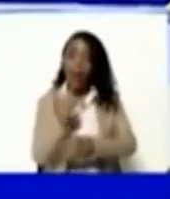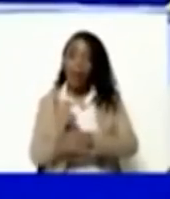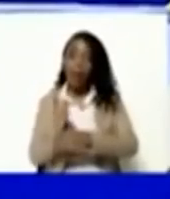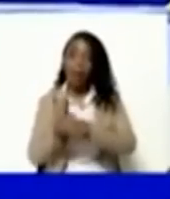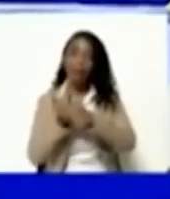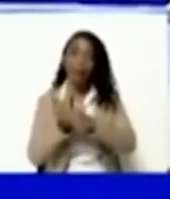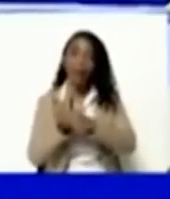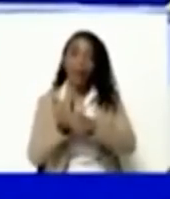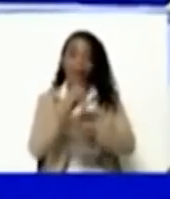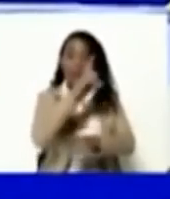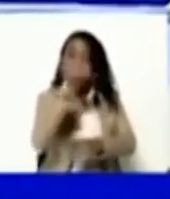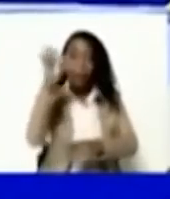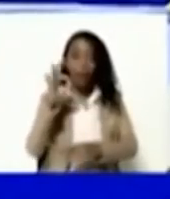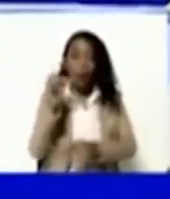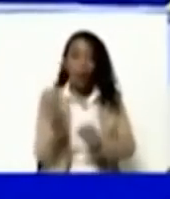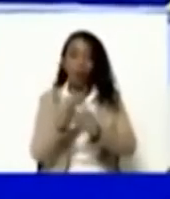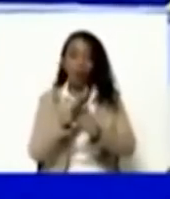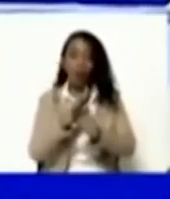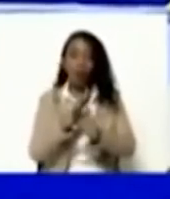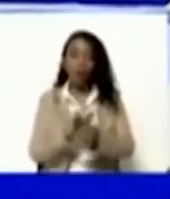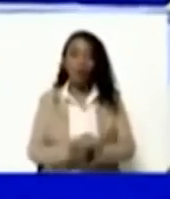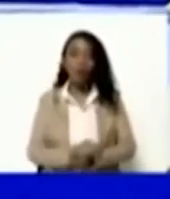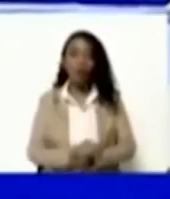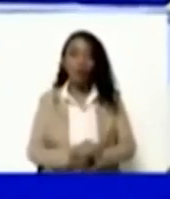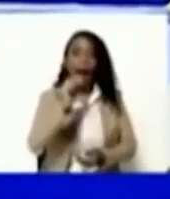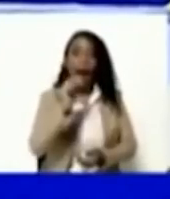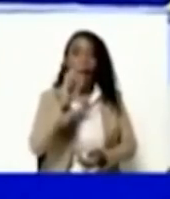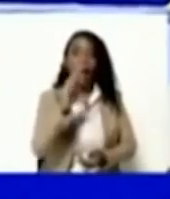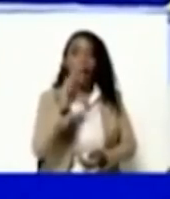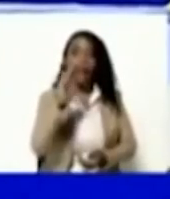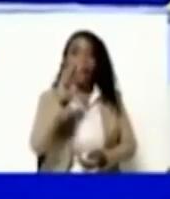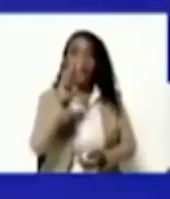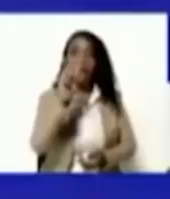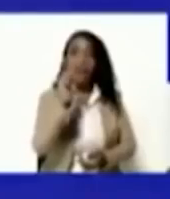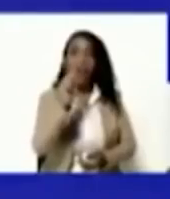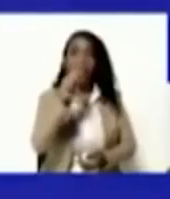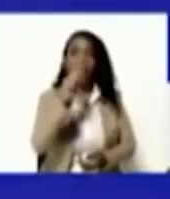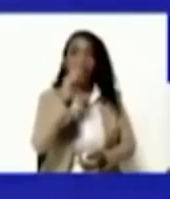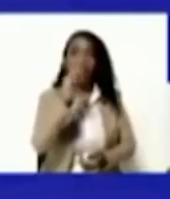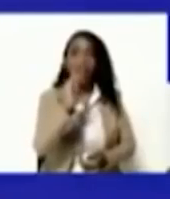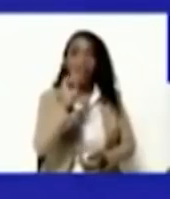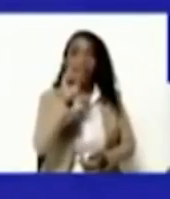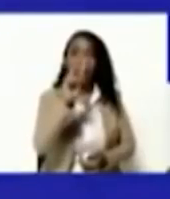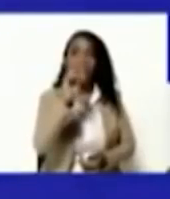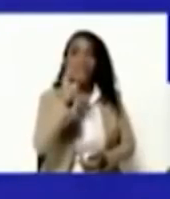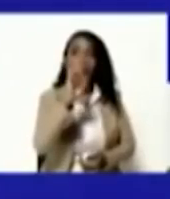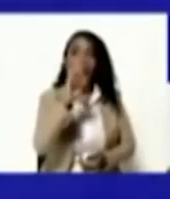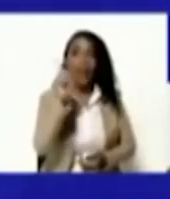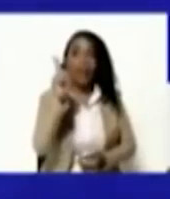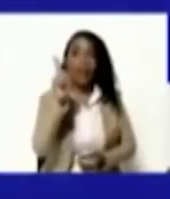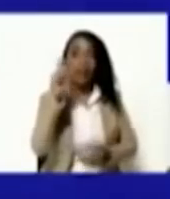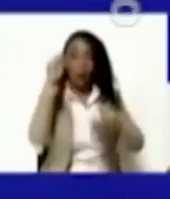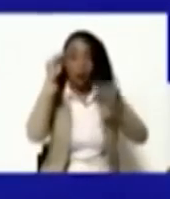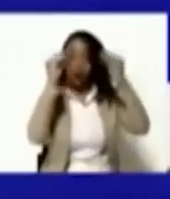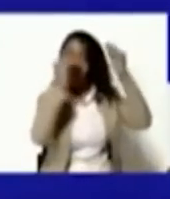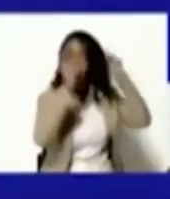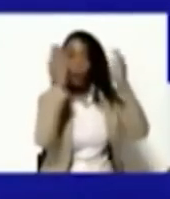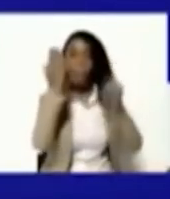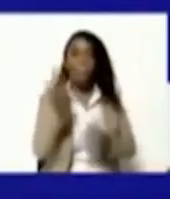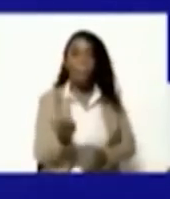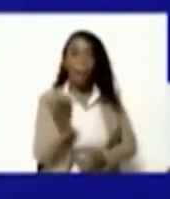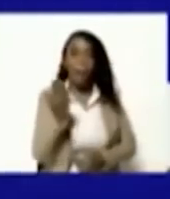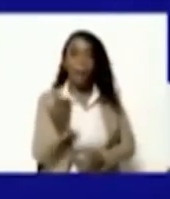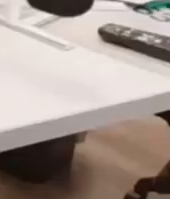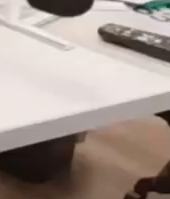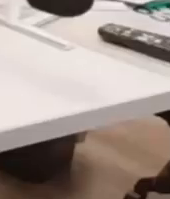el 100% del coronavirus, el Carvativir, mejor conocido como las goticas milagrosas de José Gregorio Hernández. Aquí